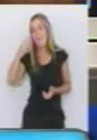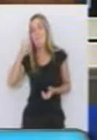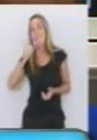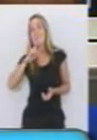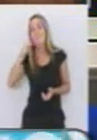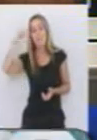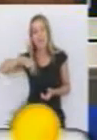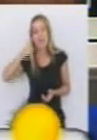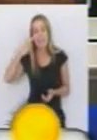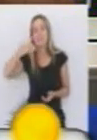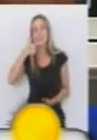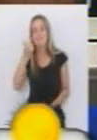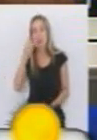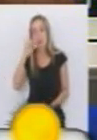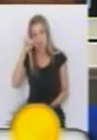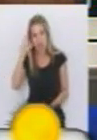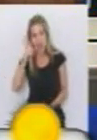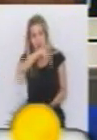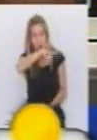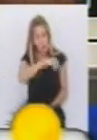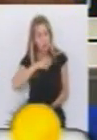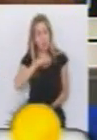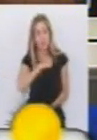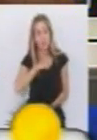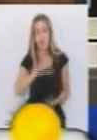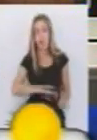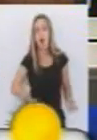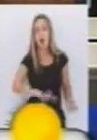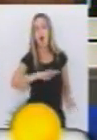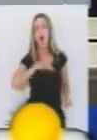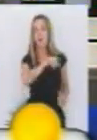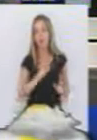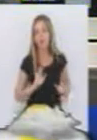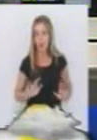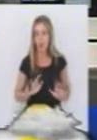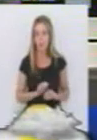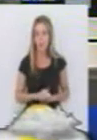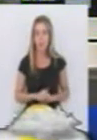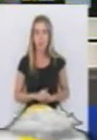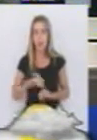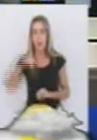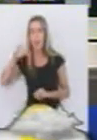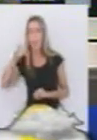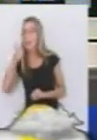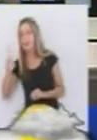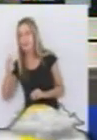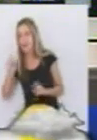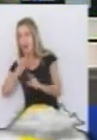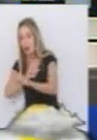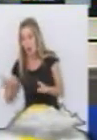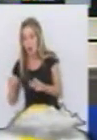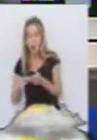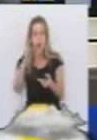que se está quedando sin el pan y sin la torta. Sin el masismo y tampoco sin el kirchnerismo. Vos fijate cómo todos contra